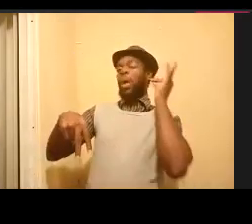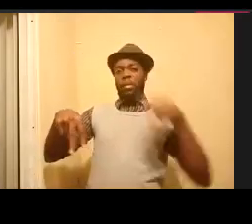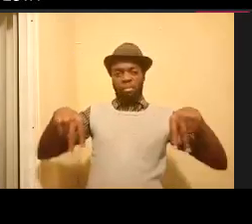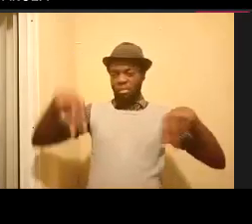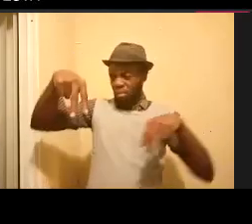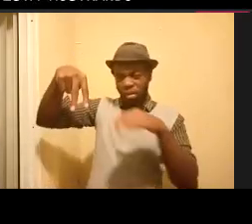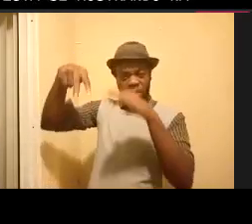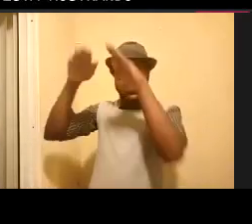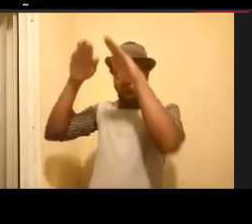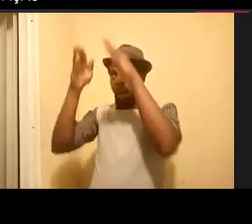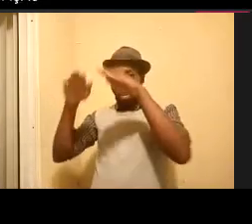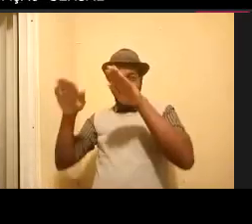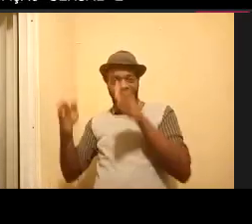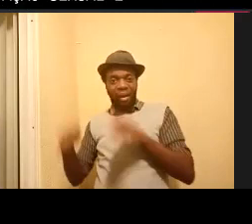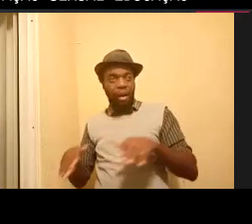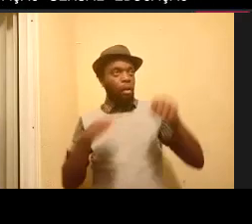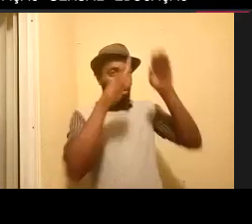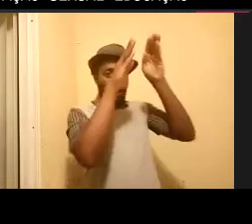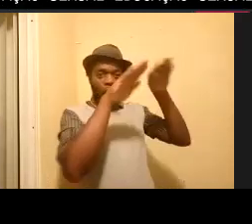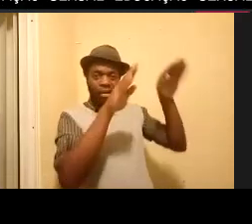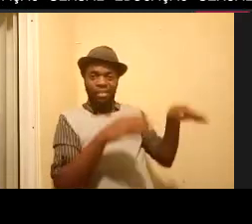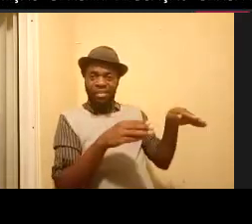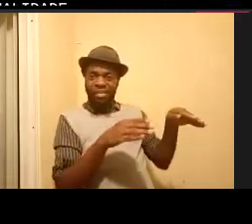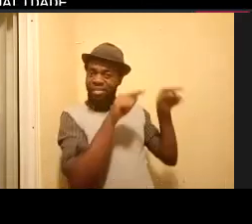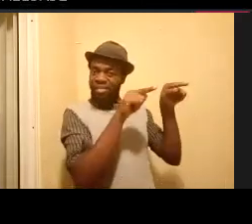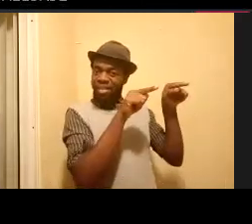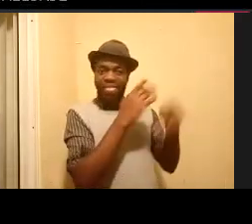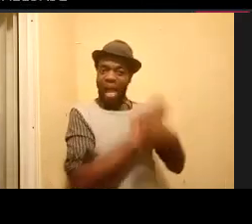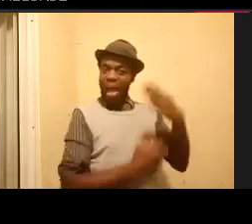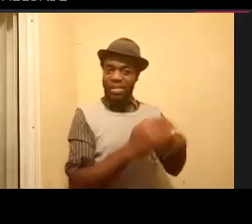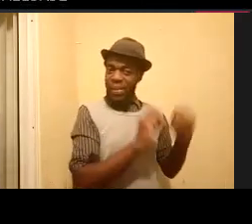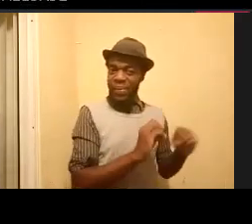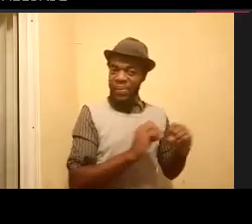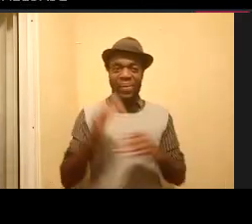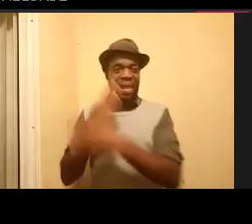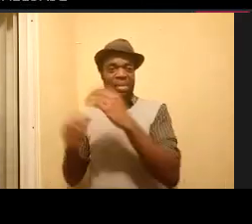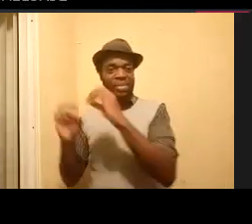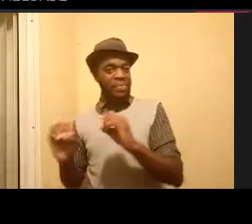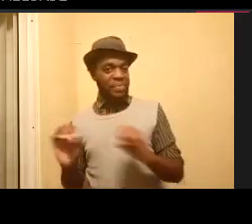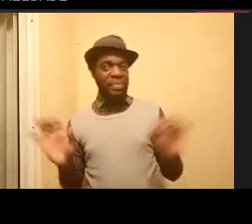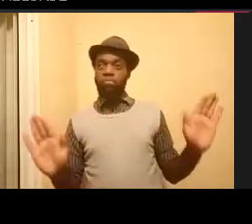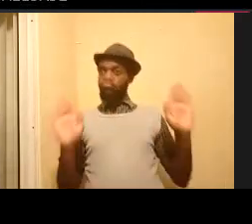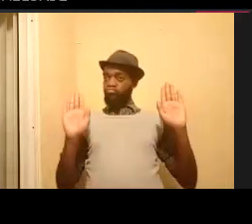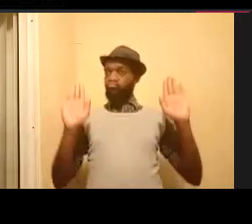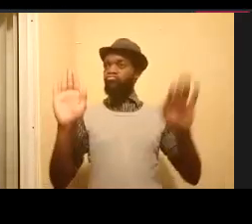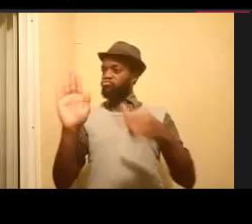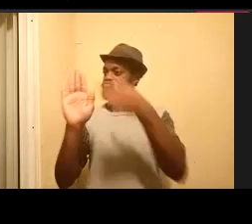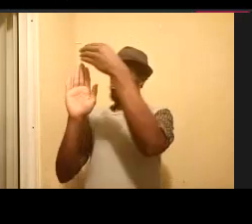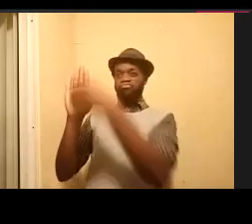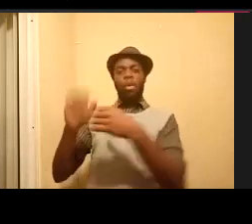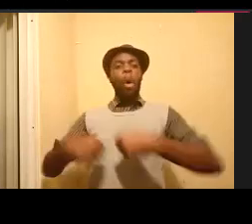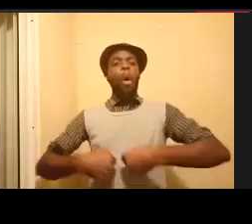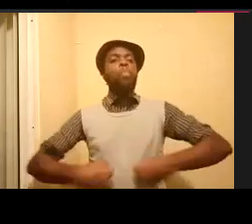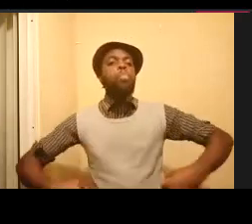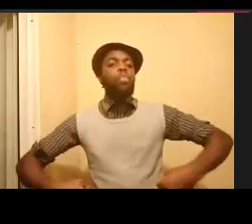y la educación sexual o la sexualidad de la que hablan es en un cuerpo pues normatizado, ¿no? Un cuerpo hegemón, el cuerpo que